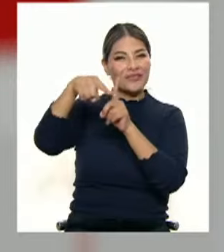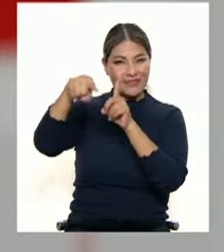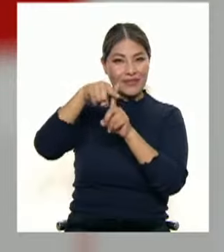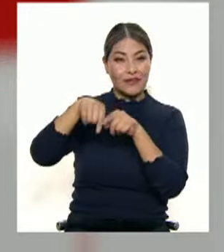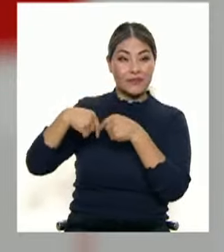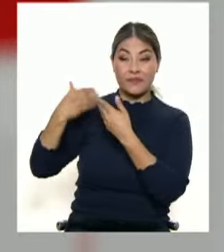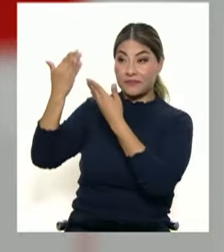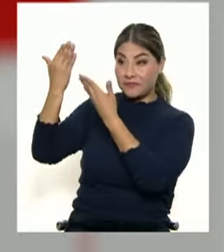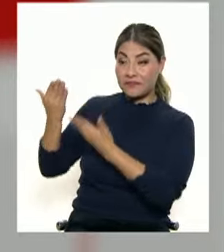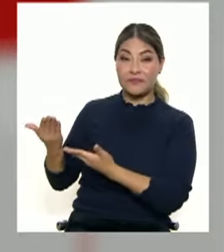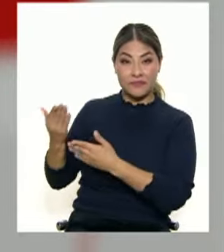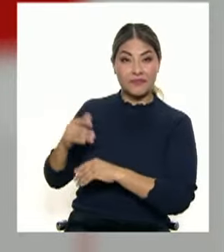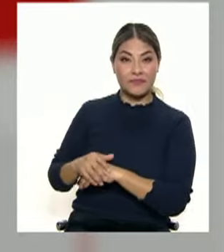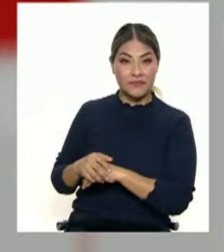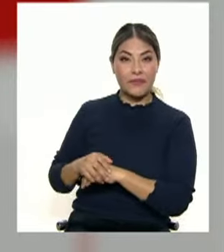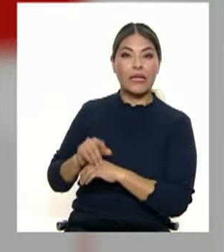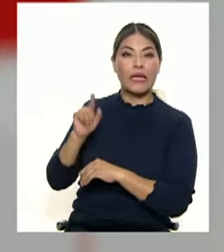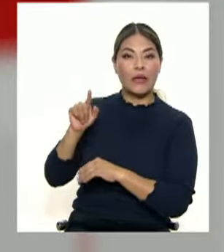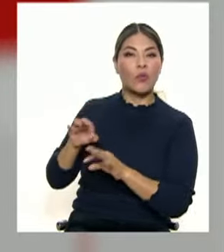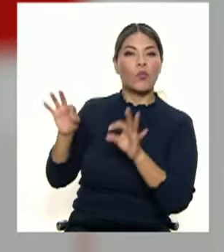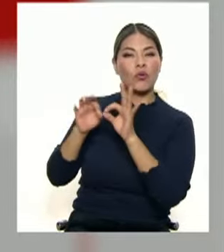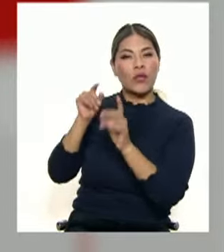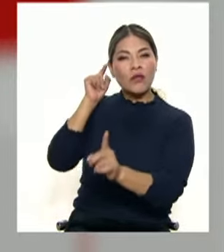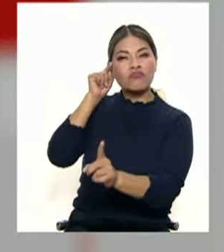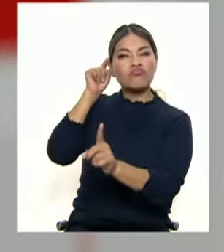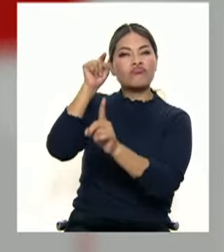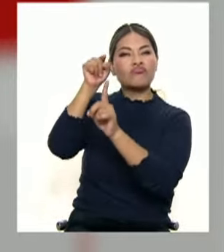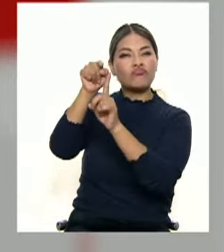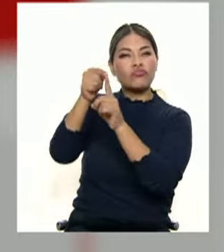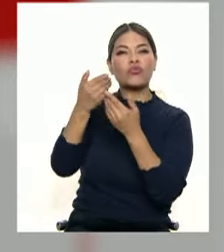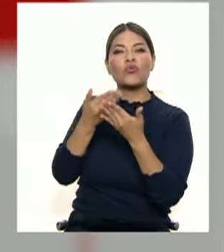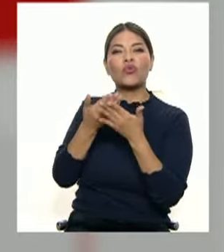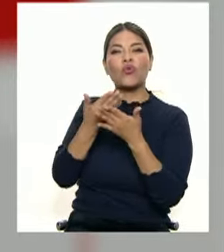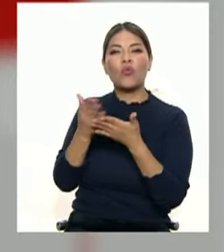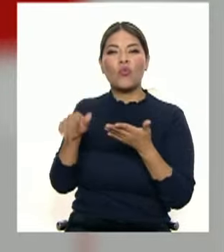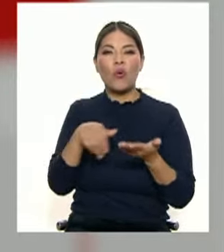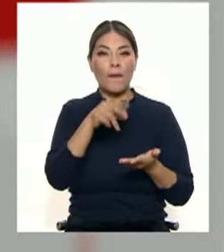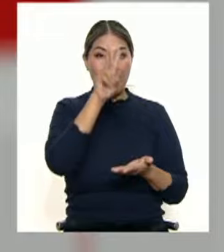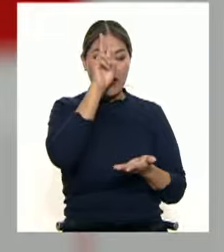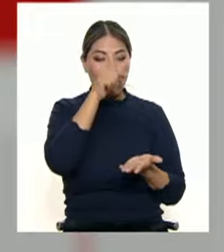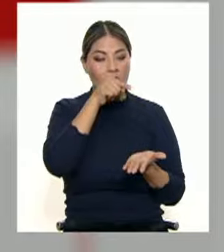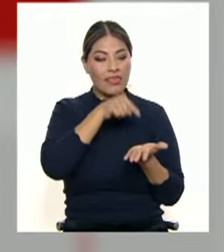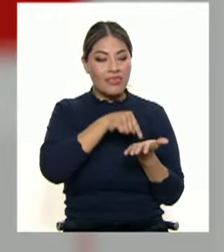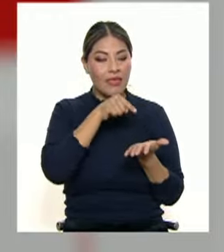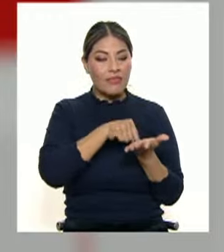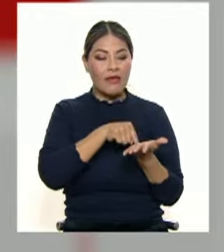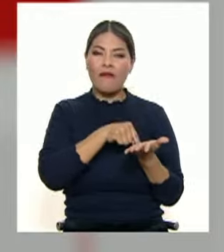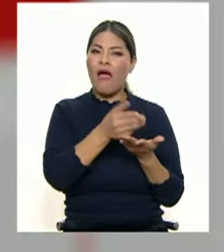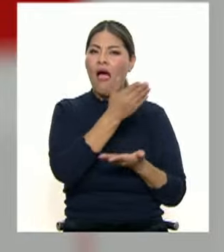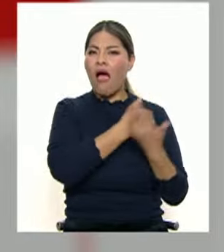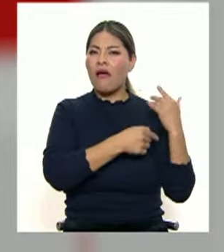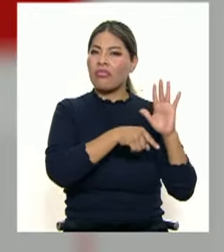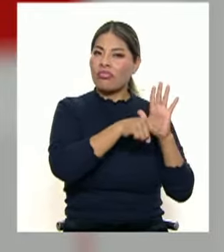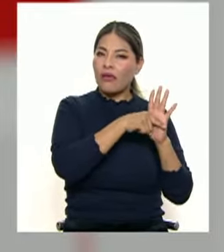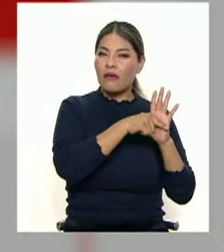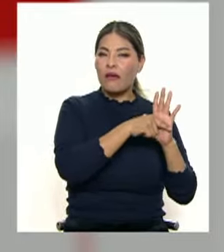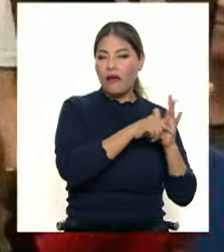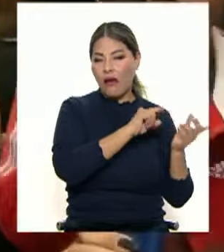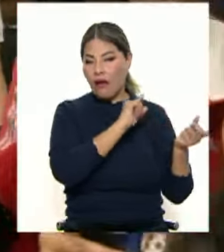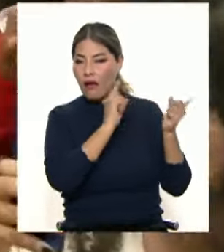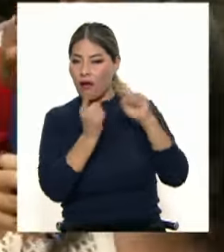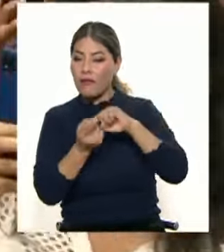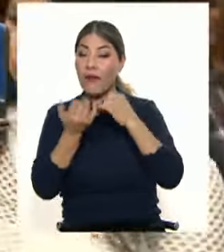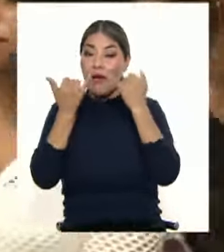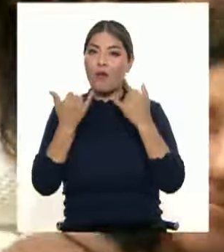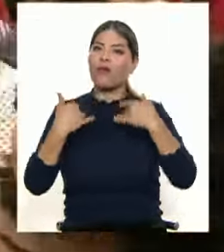agencia calificadora mudis elevó la perspectiva de la calificación de deuda del Perú desde negativa a estable destacando que la adopción